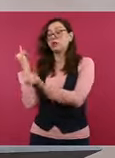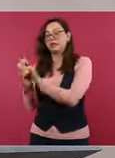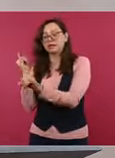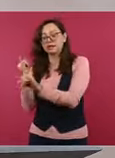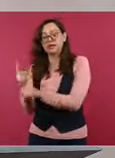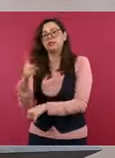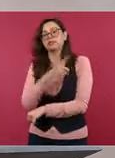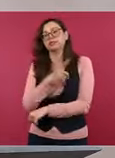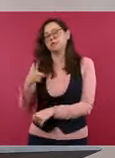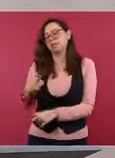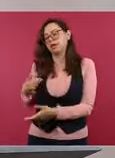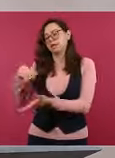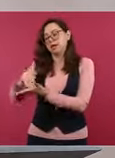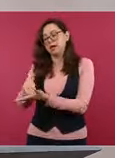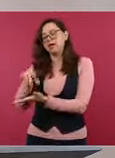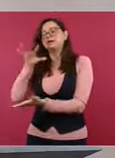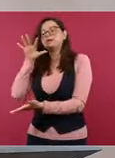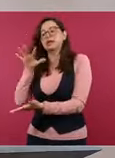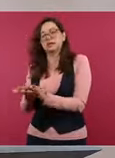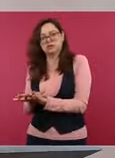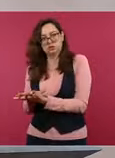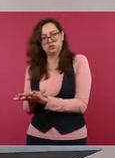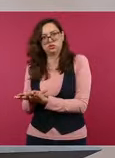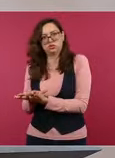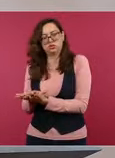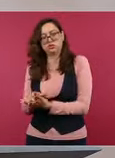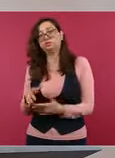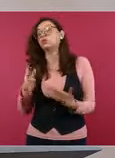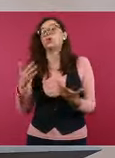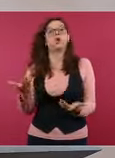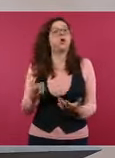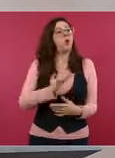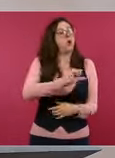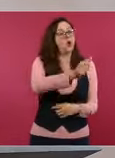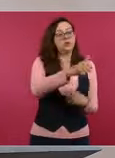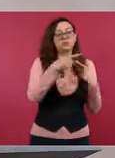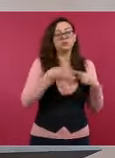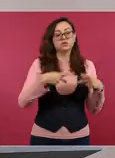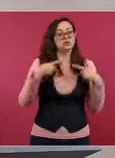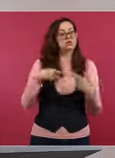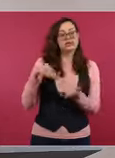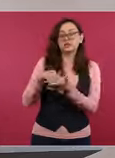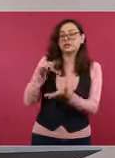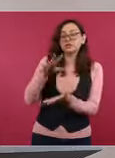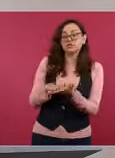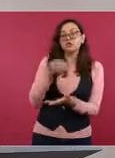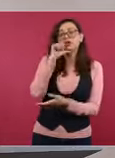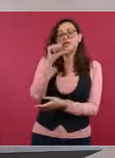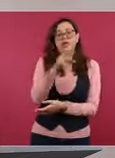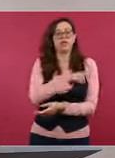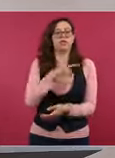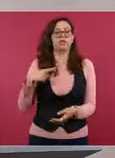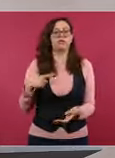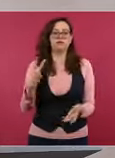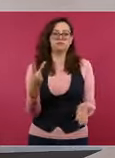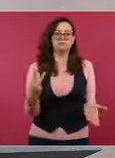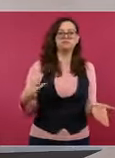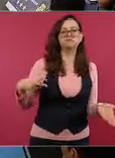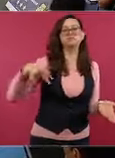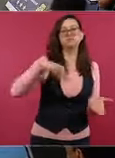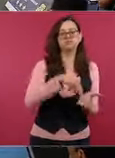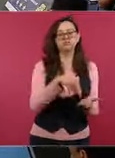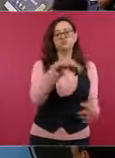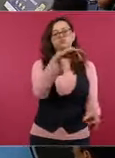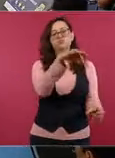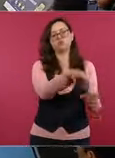Pero va a haber 1.500 boletas adicionales para que voten presencialmente, como se hacen las casillas de emergencia,